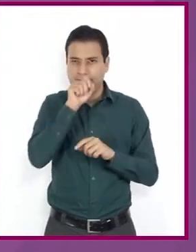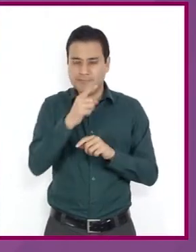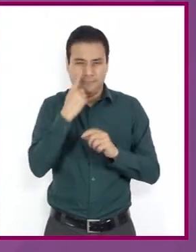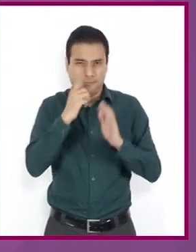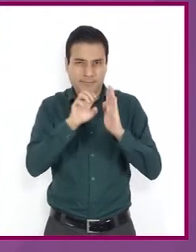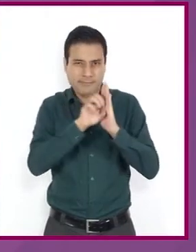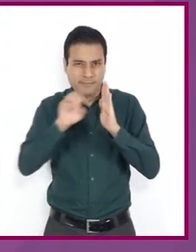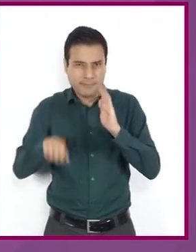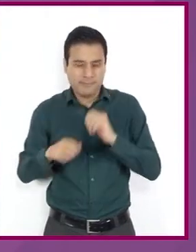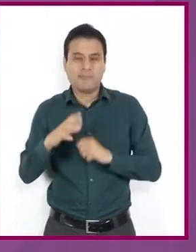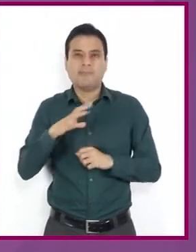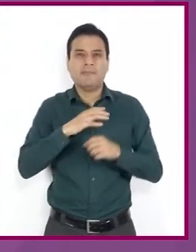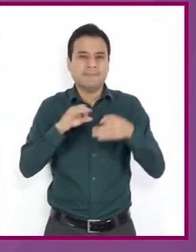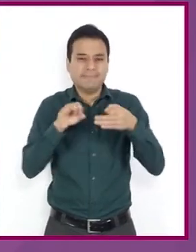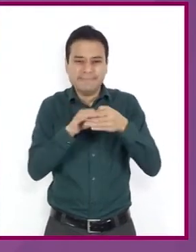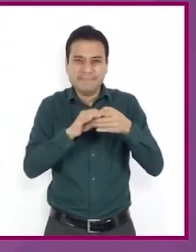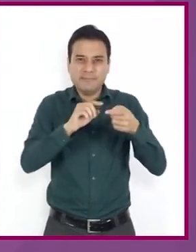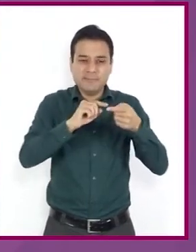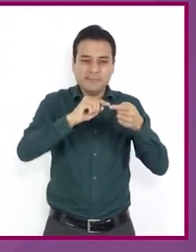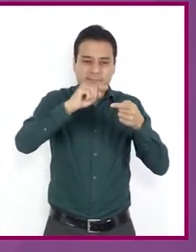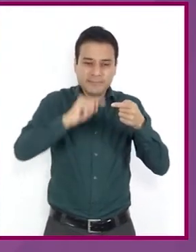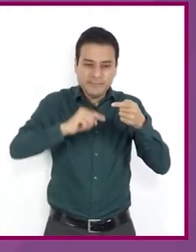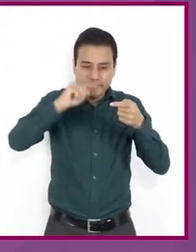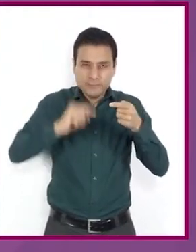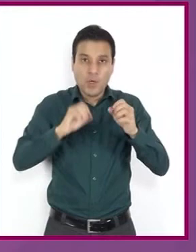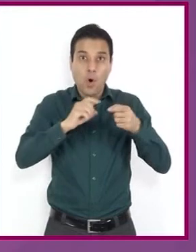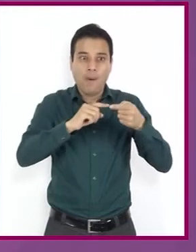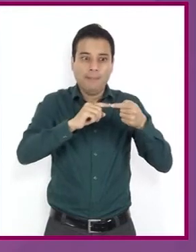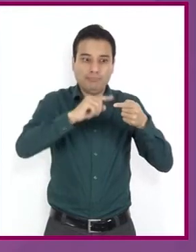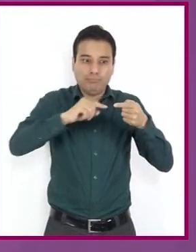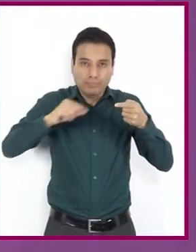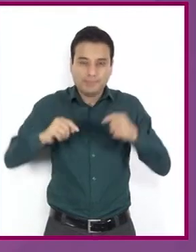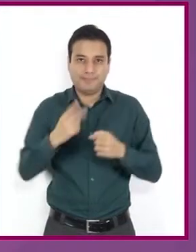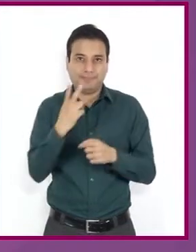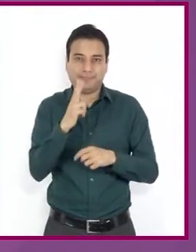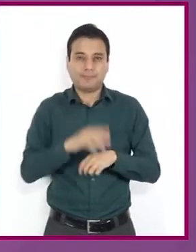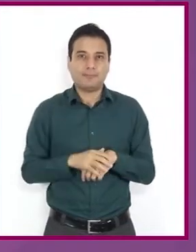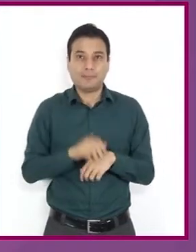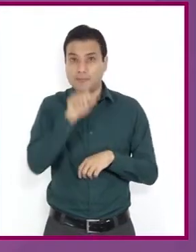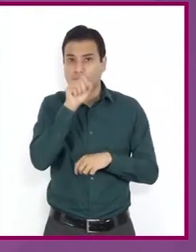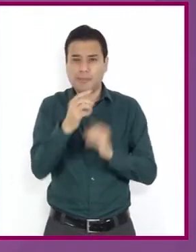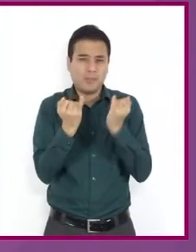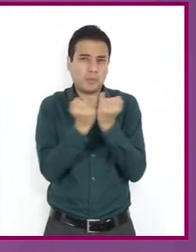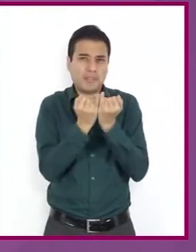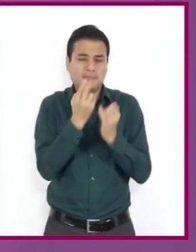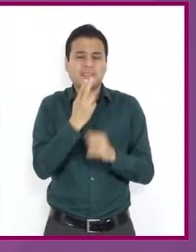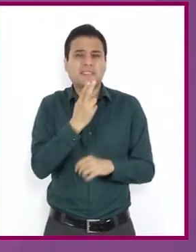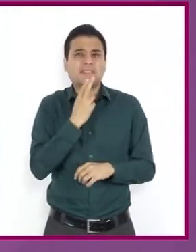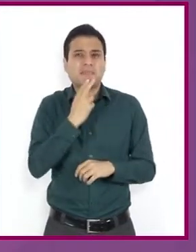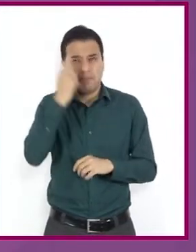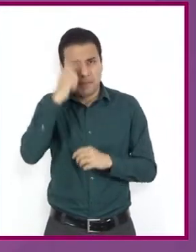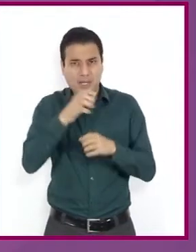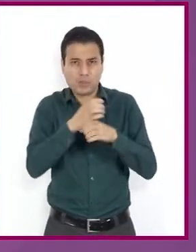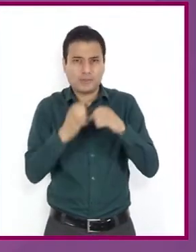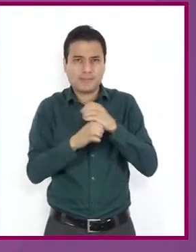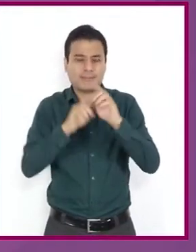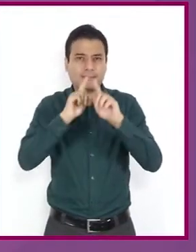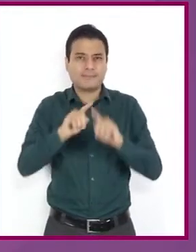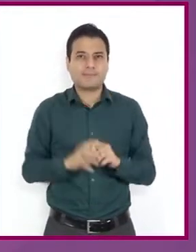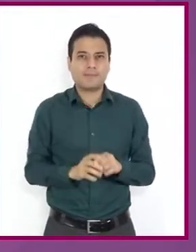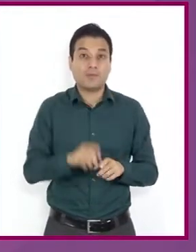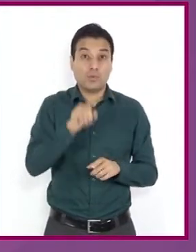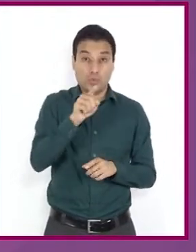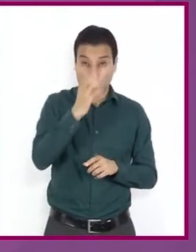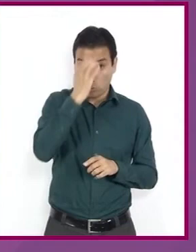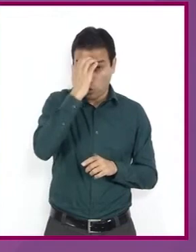frecuencia y longitud de onda. Asimismo, veo que cada tipo de onda se aprovecha para algo diferente. ¿Qué aparatos conoces que